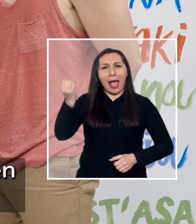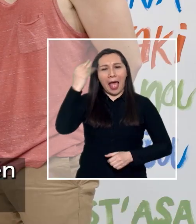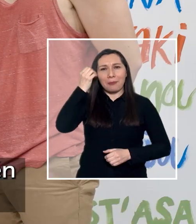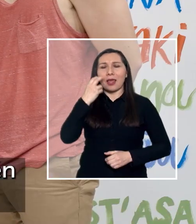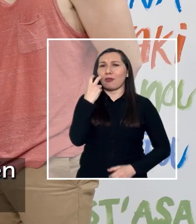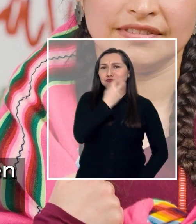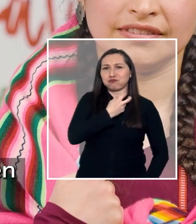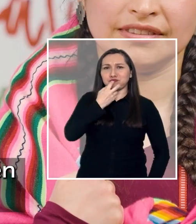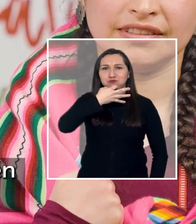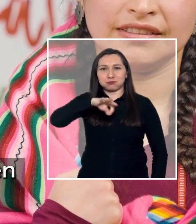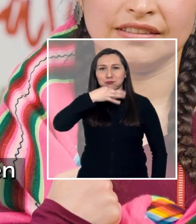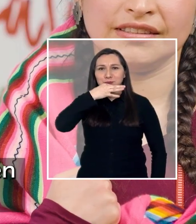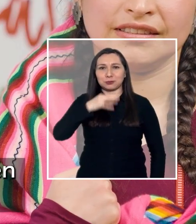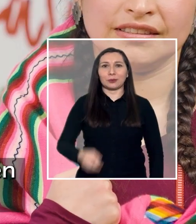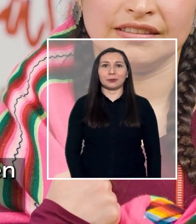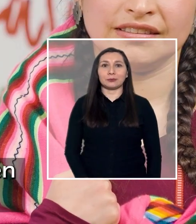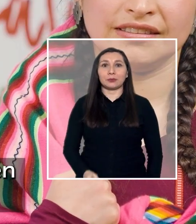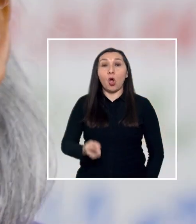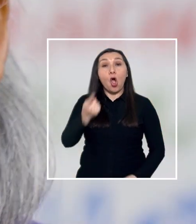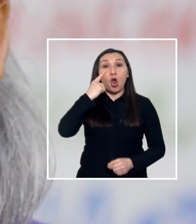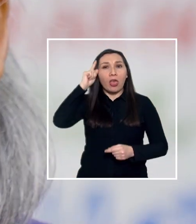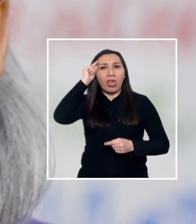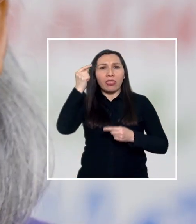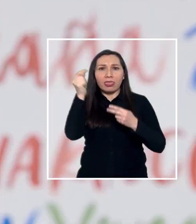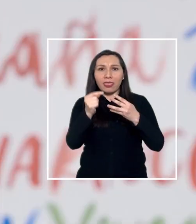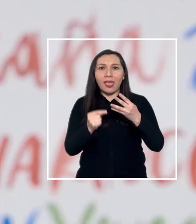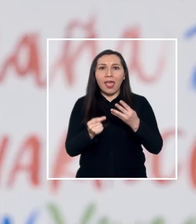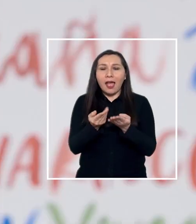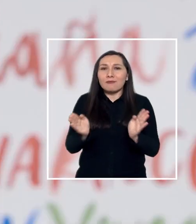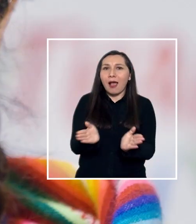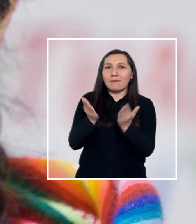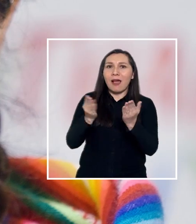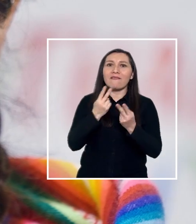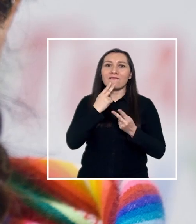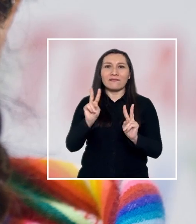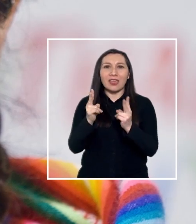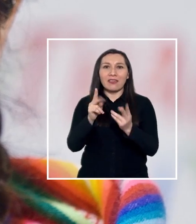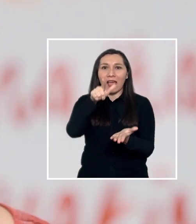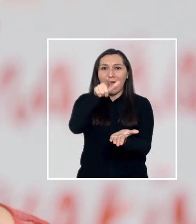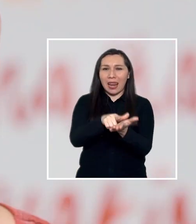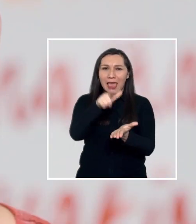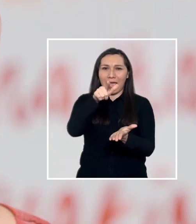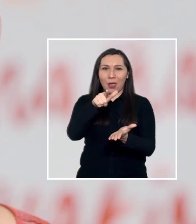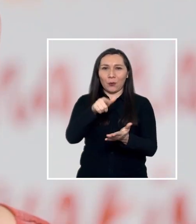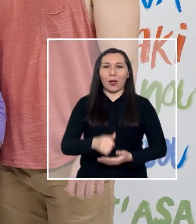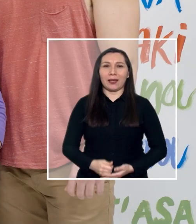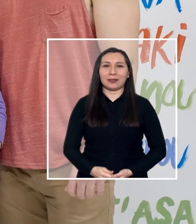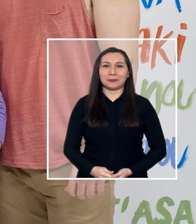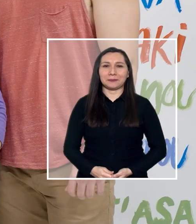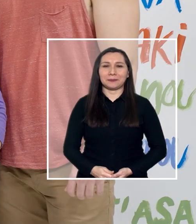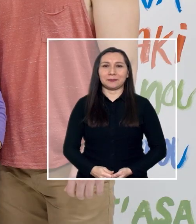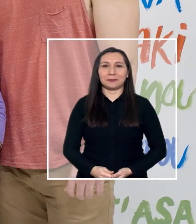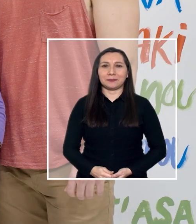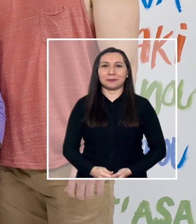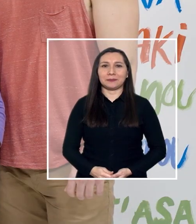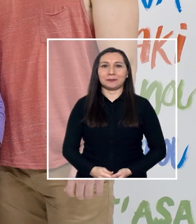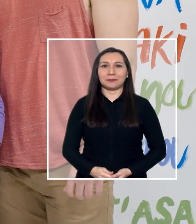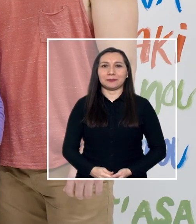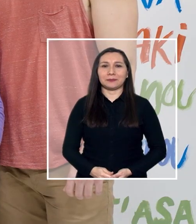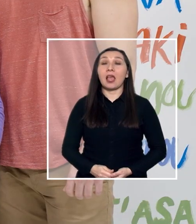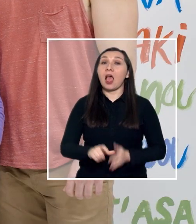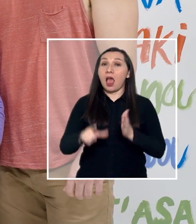Kaykeche tañikimal kañi dungual yamay. Untam, Wali, Yaki Cañanaca, Utjiwa, Wali Arunaca,